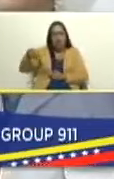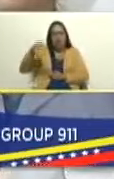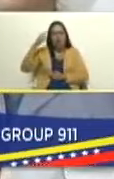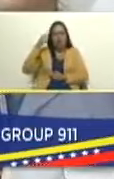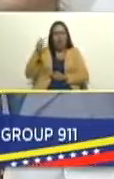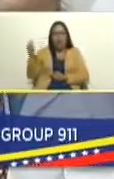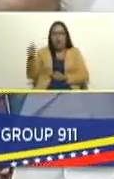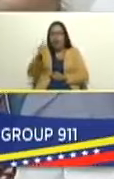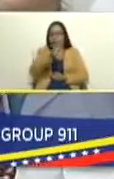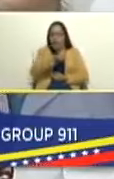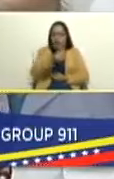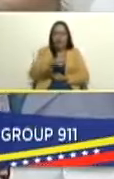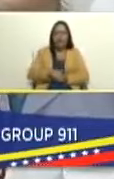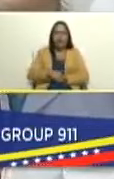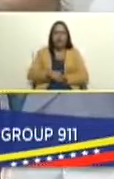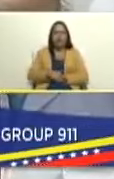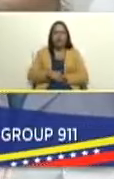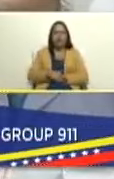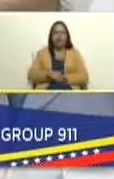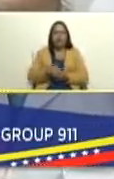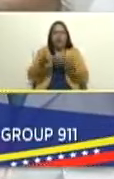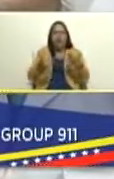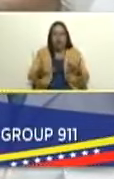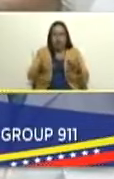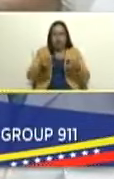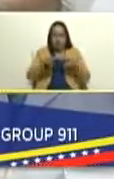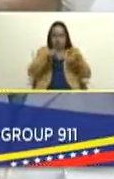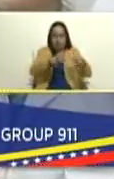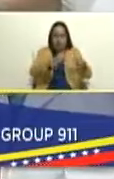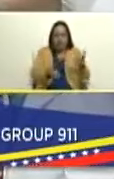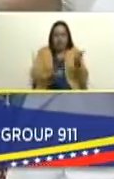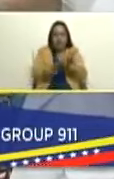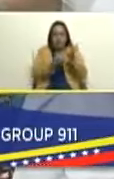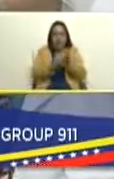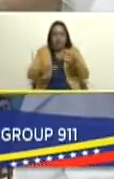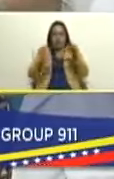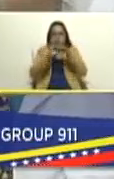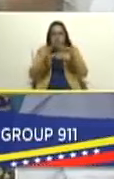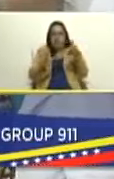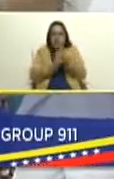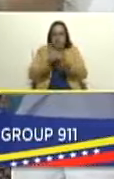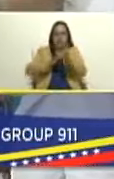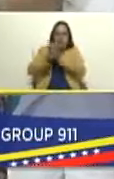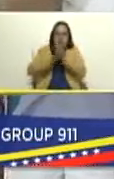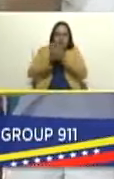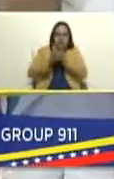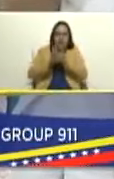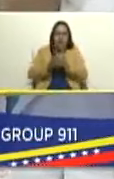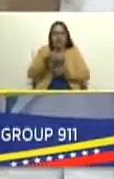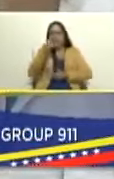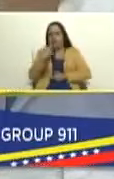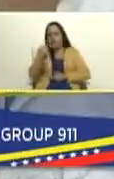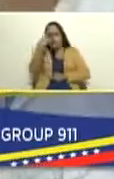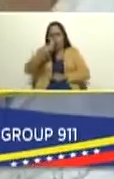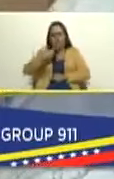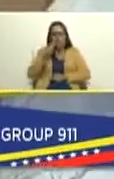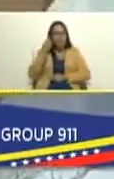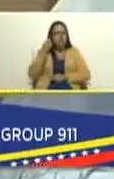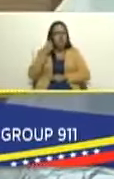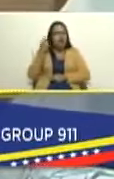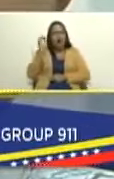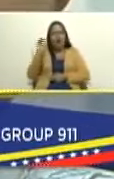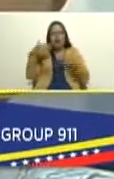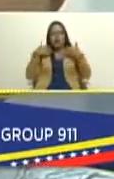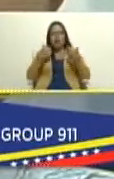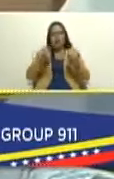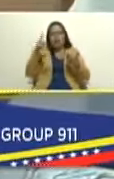cada una, si bien es cierto, en este momento entregamos los créditos asociados al emprendimiento de estética o la parte de salud,